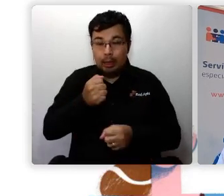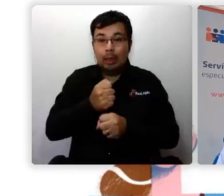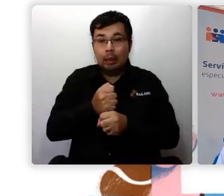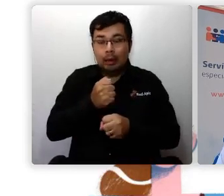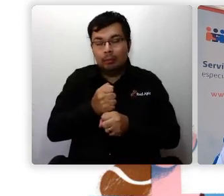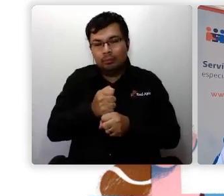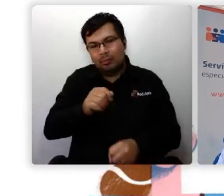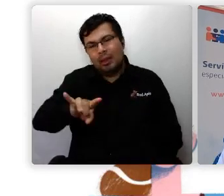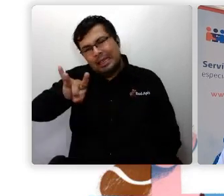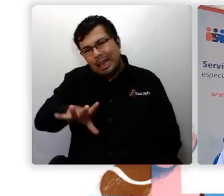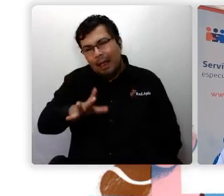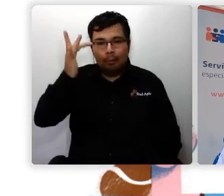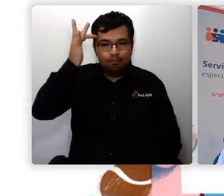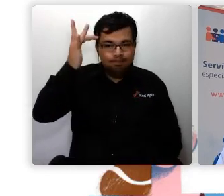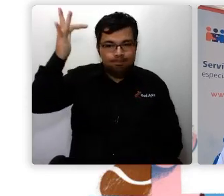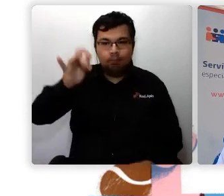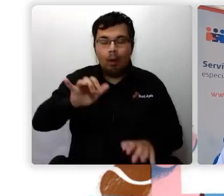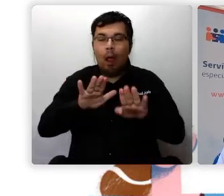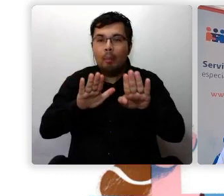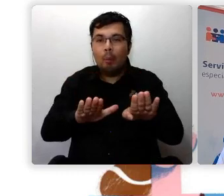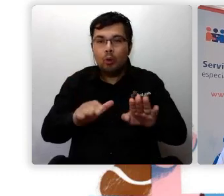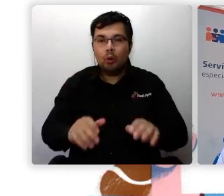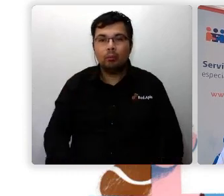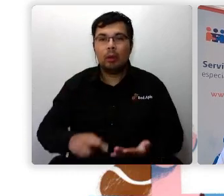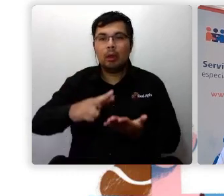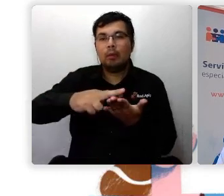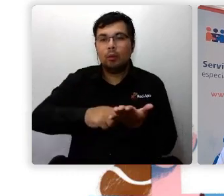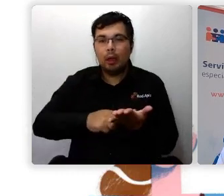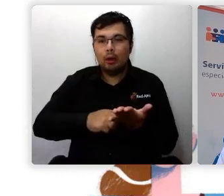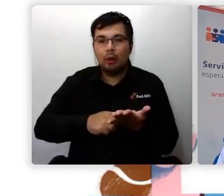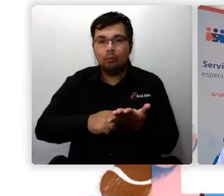esto que es dar apoyo tributario, apoyo contable a las personas que tengan problemas.